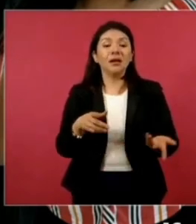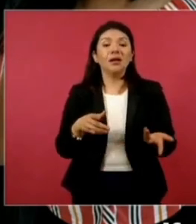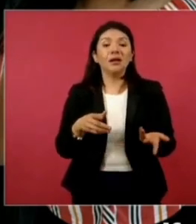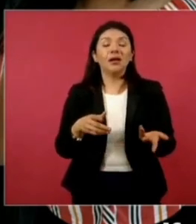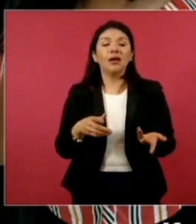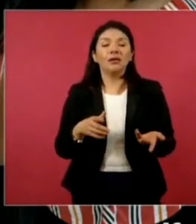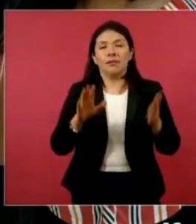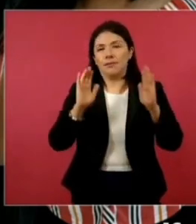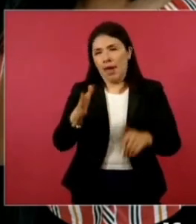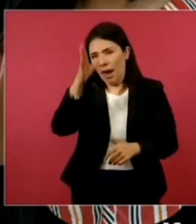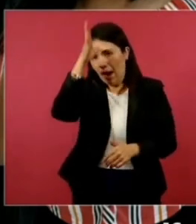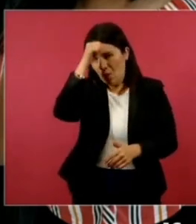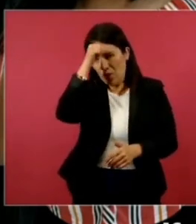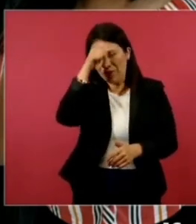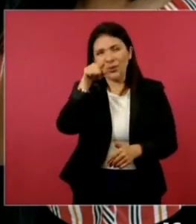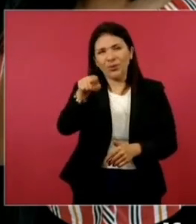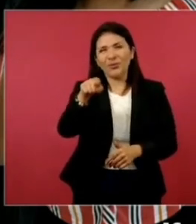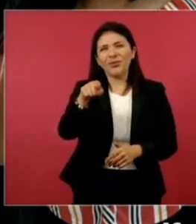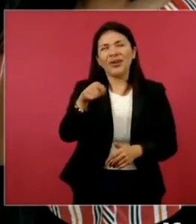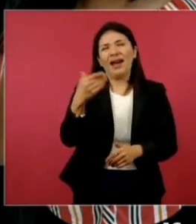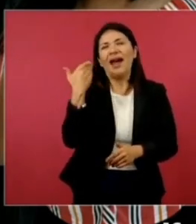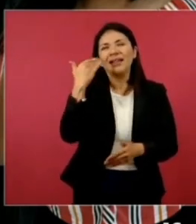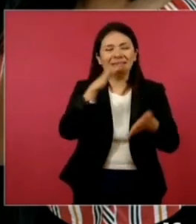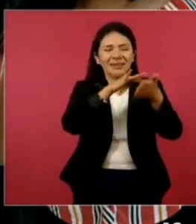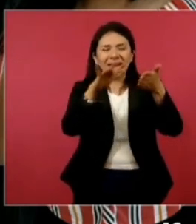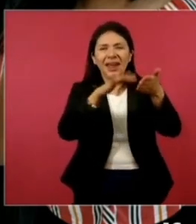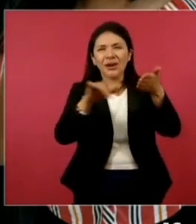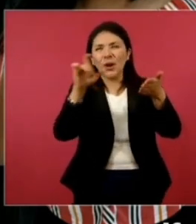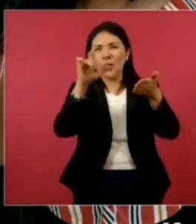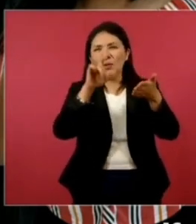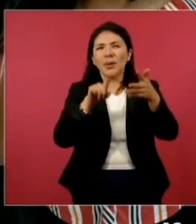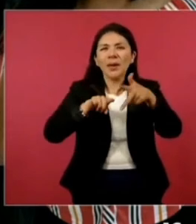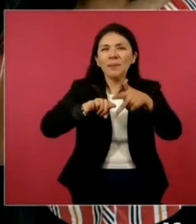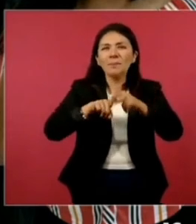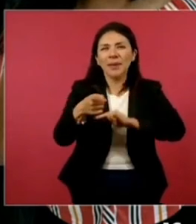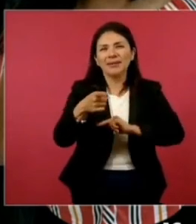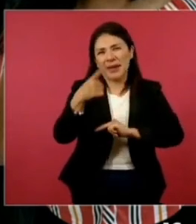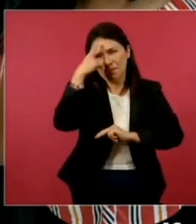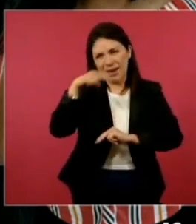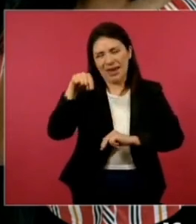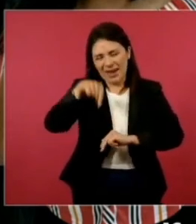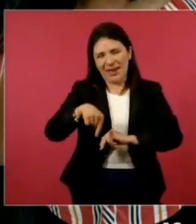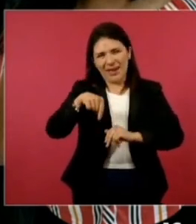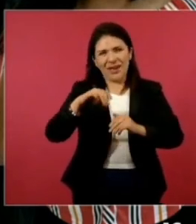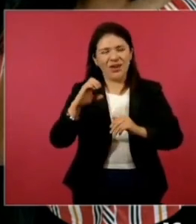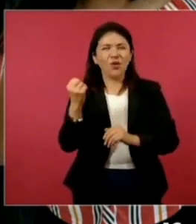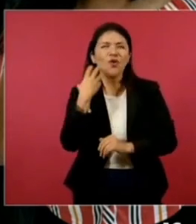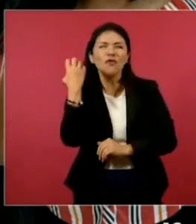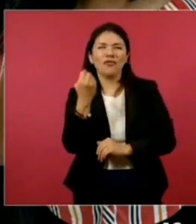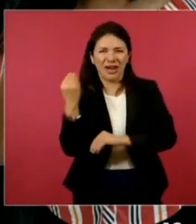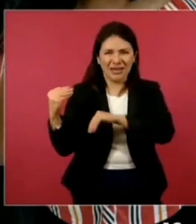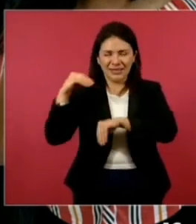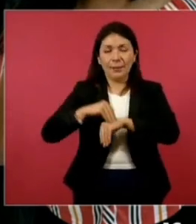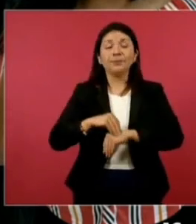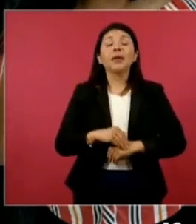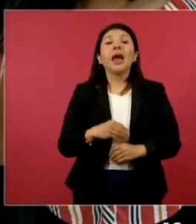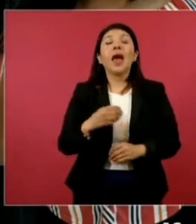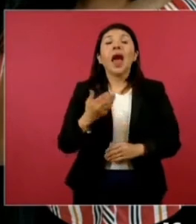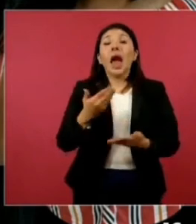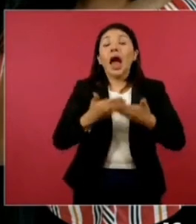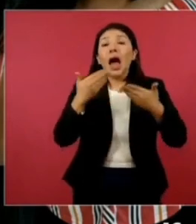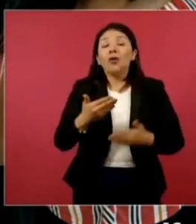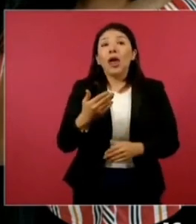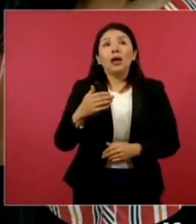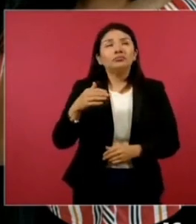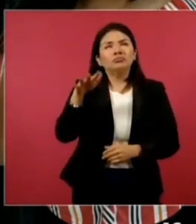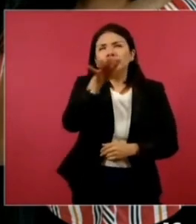tomando en cuenta una nota que acabábamos de leer antes de entrar a la mañanera, el abandono escolar ha disminuido en todos los